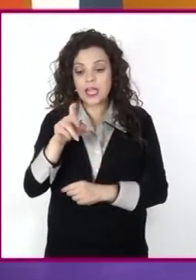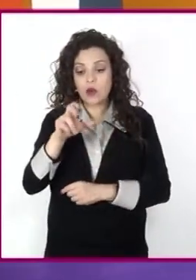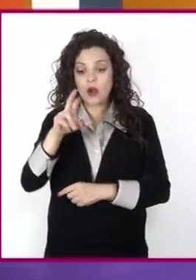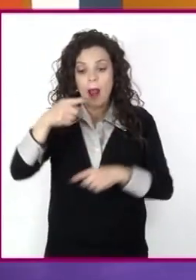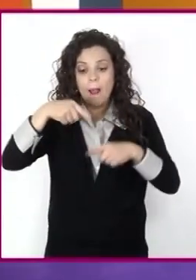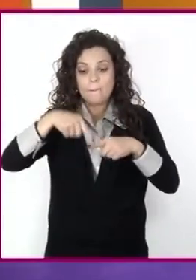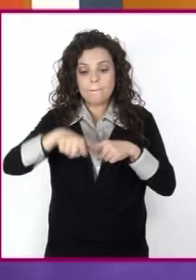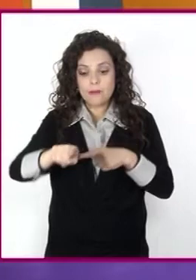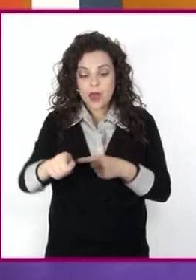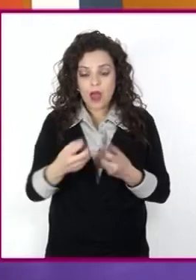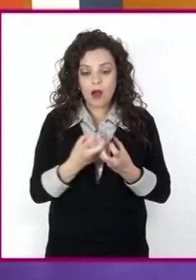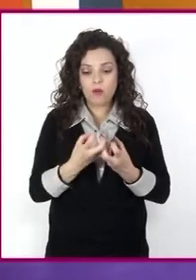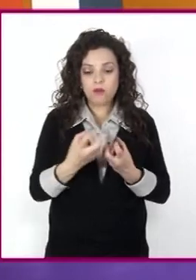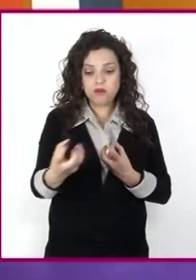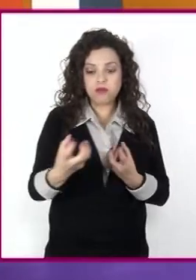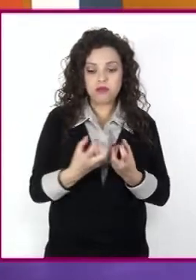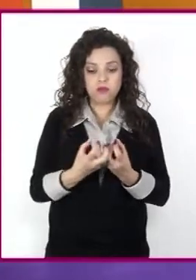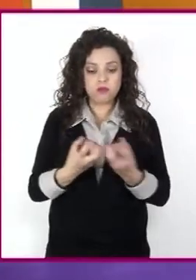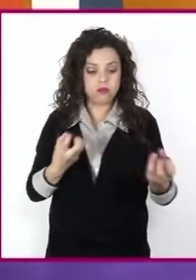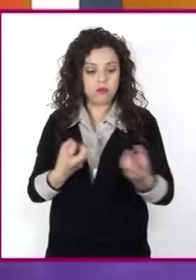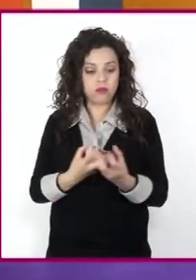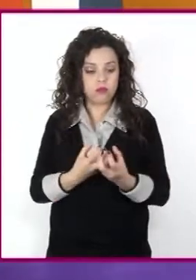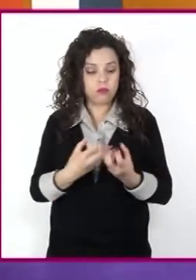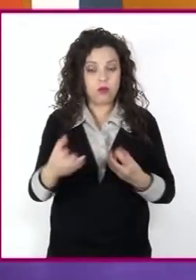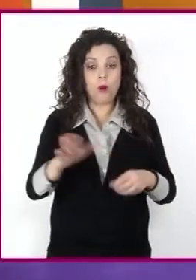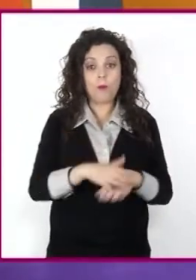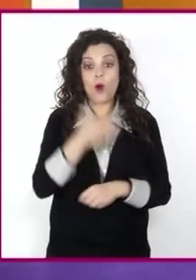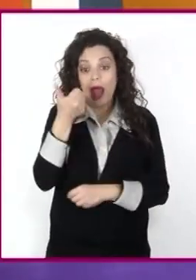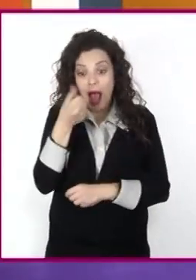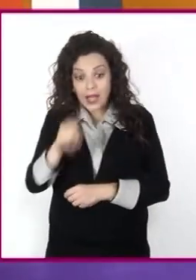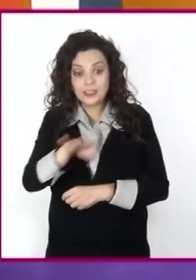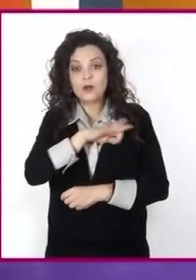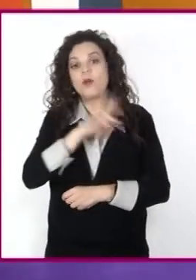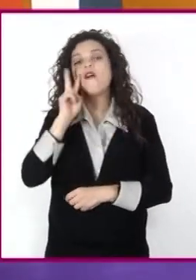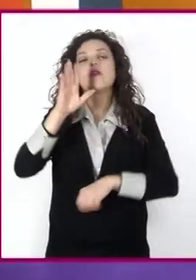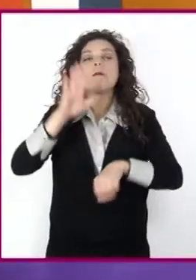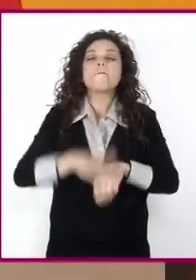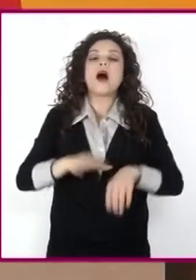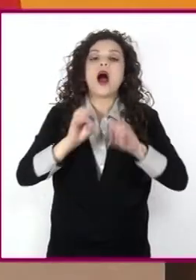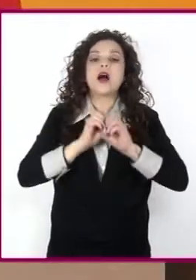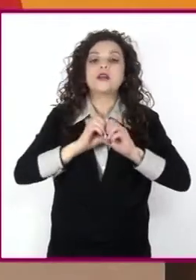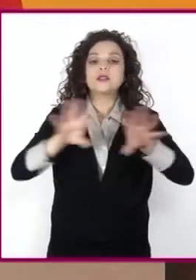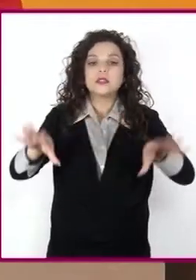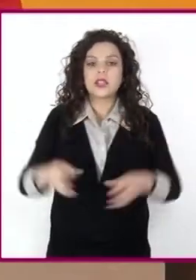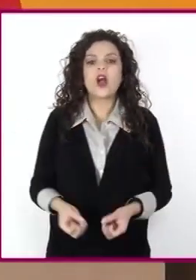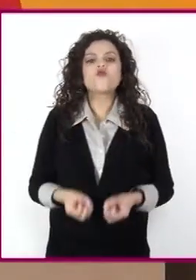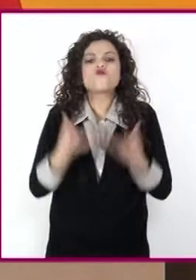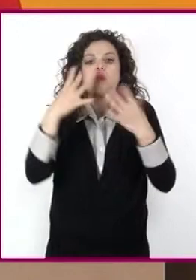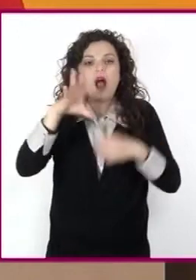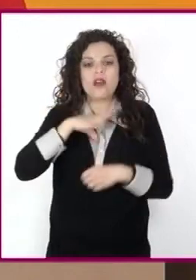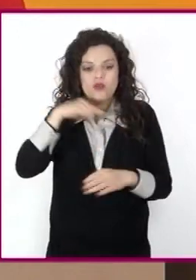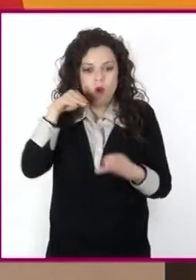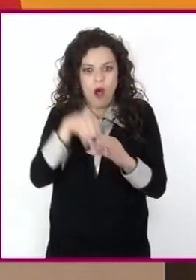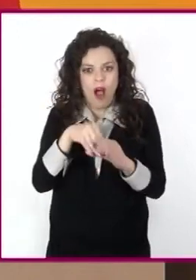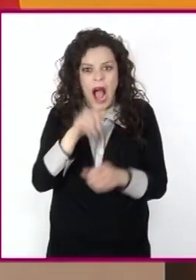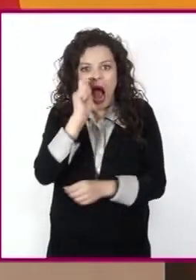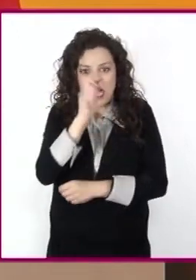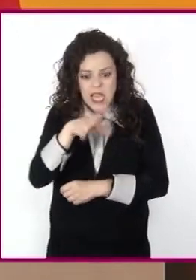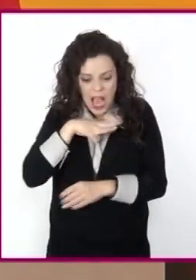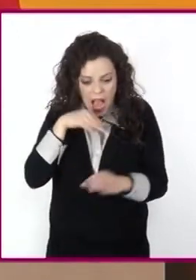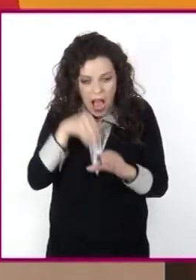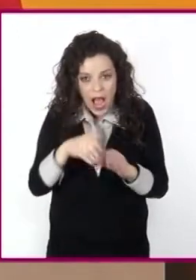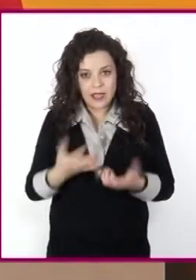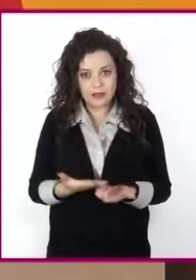ya que de esta manera pueden ver con mayor claridad su composición y cantidad. Durante la mitosis o